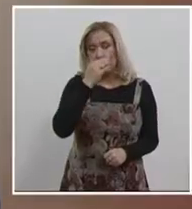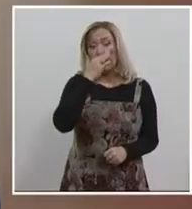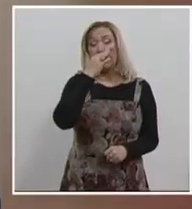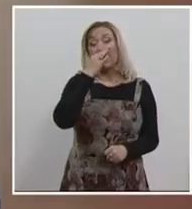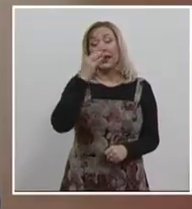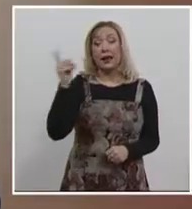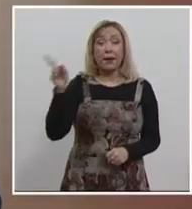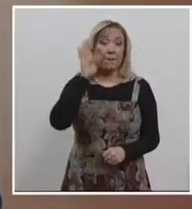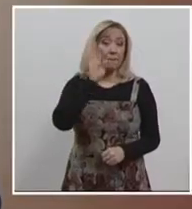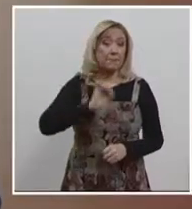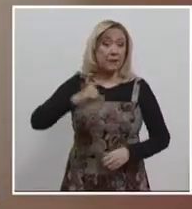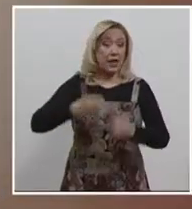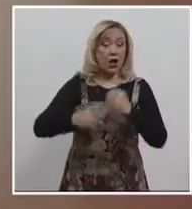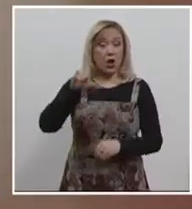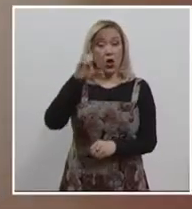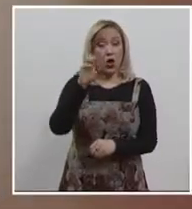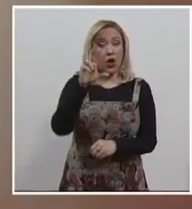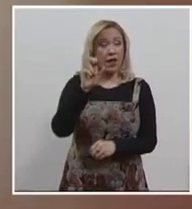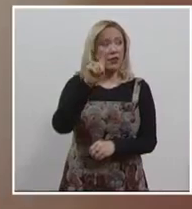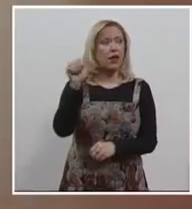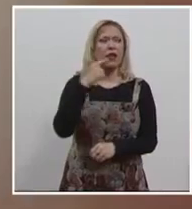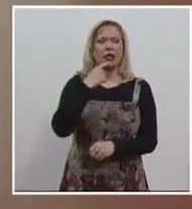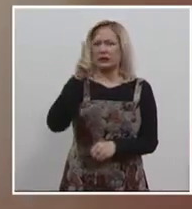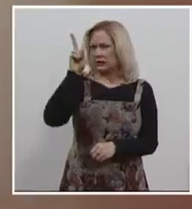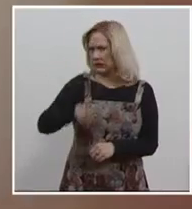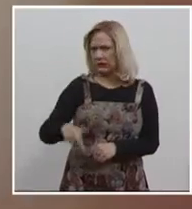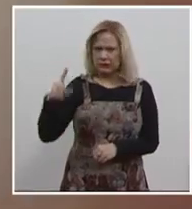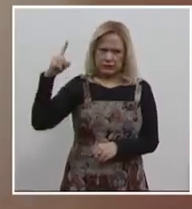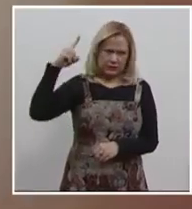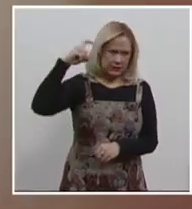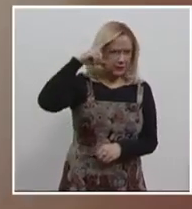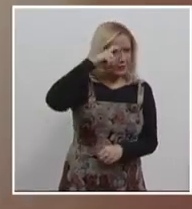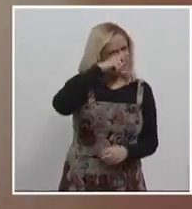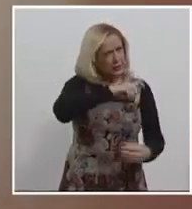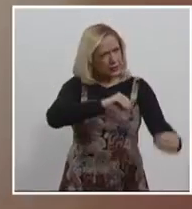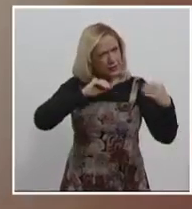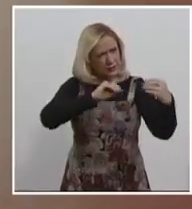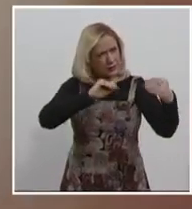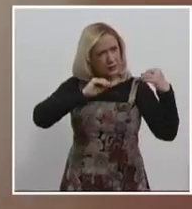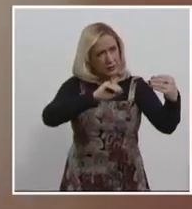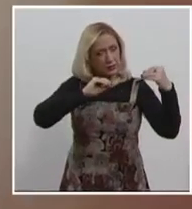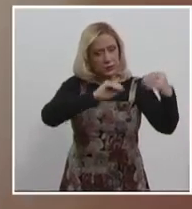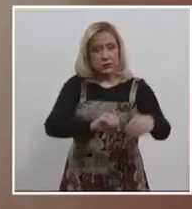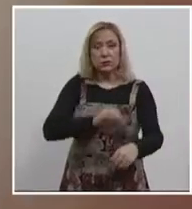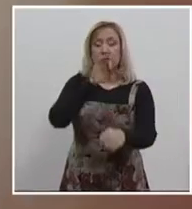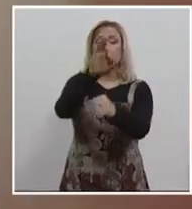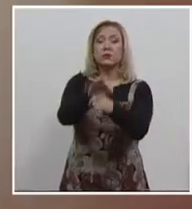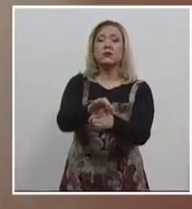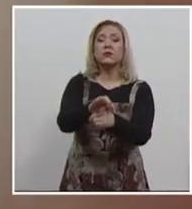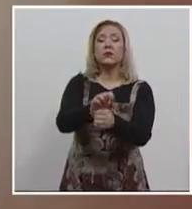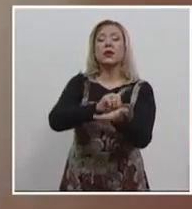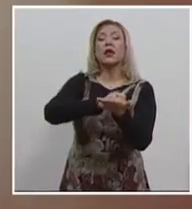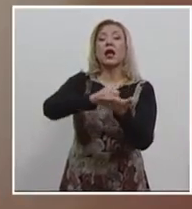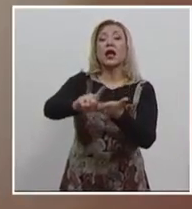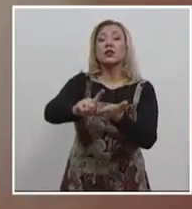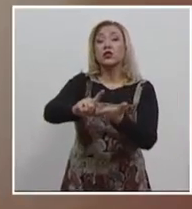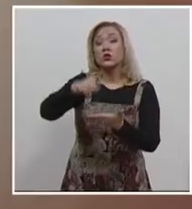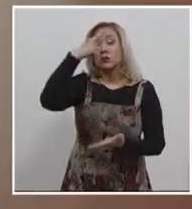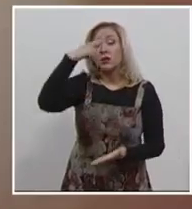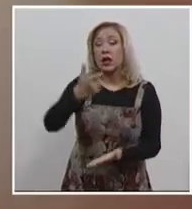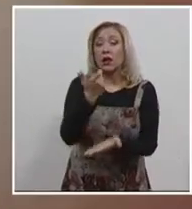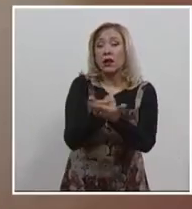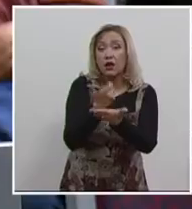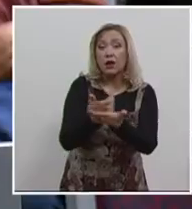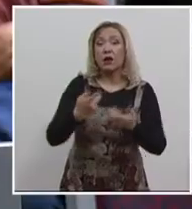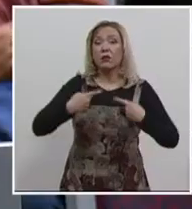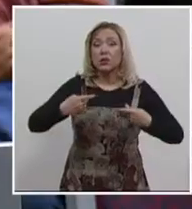Loretta Ortiz reconoció el difícil camino que se ha recorrido para defender y garantizar los DESCA en nuestro país, ya que muchos